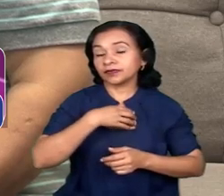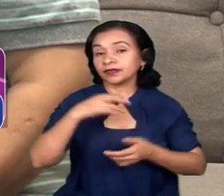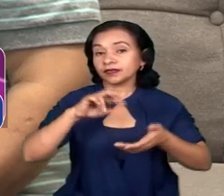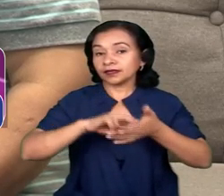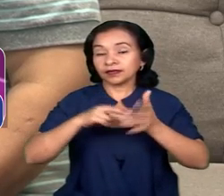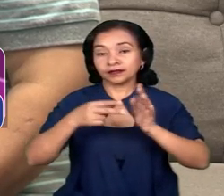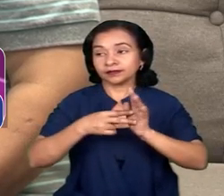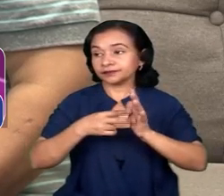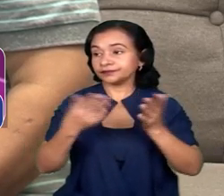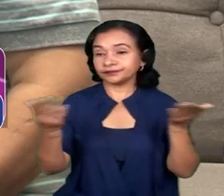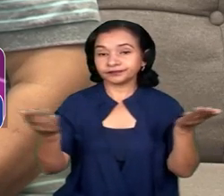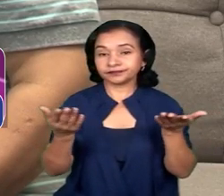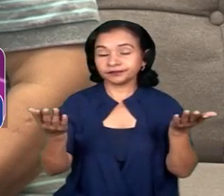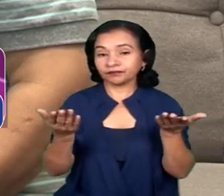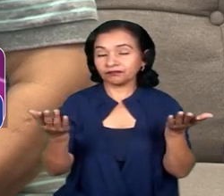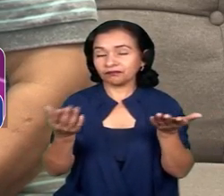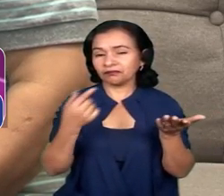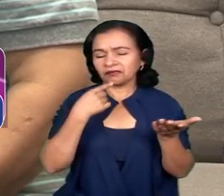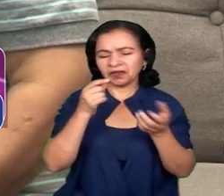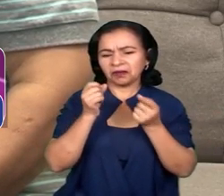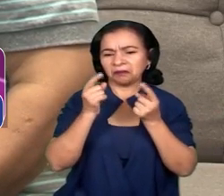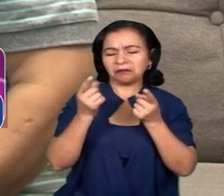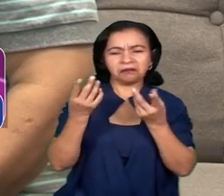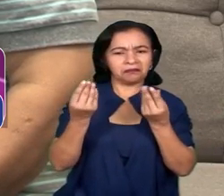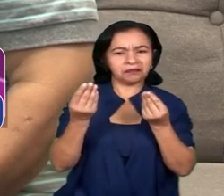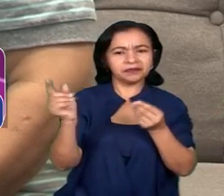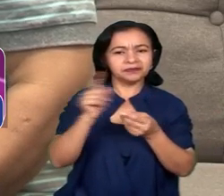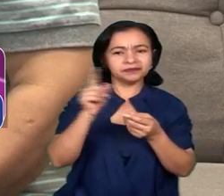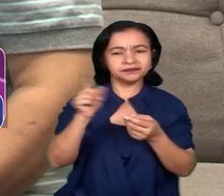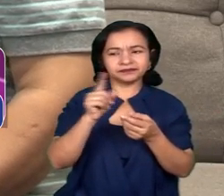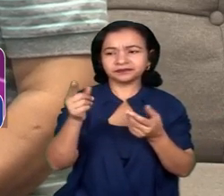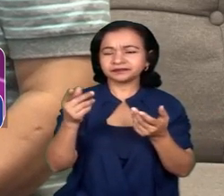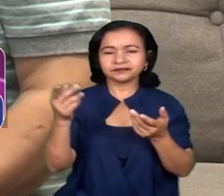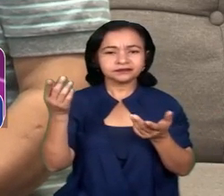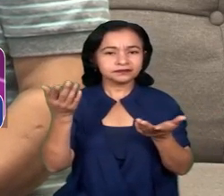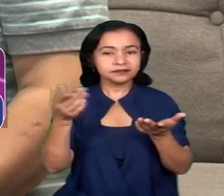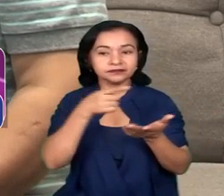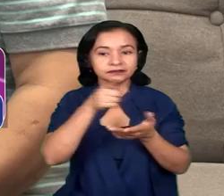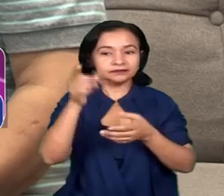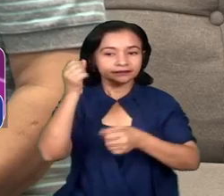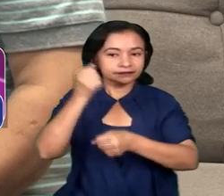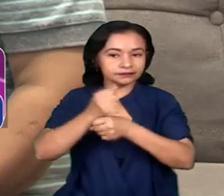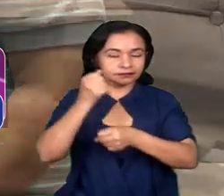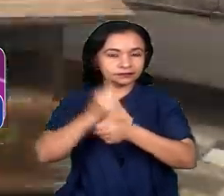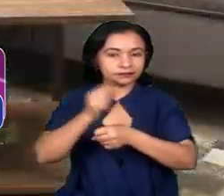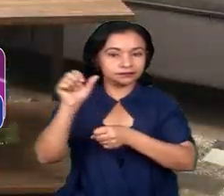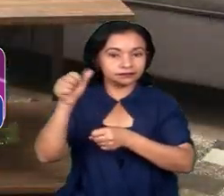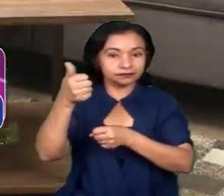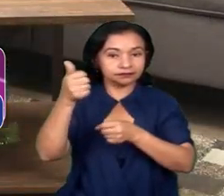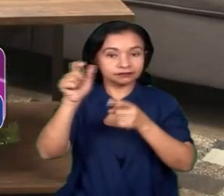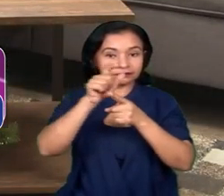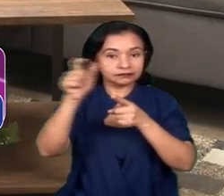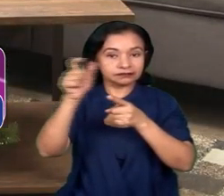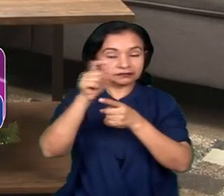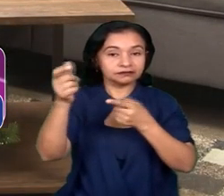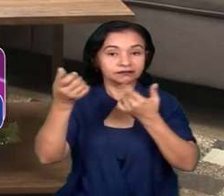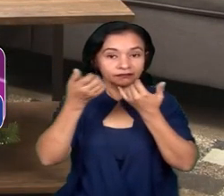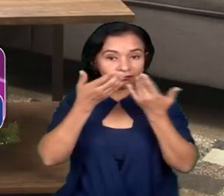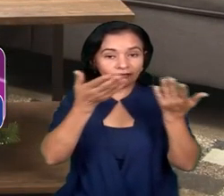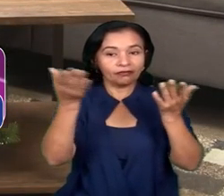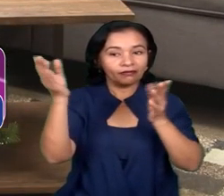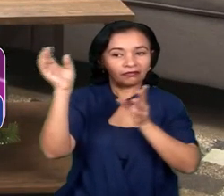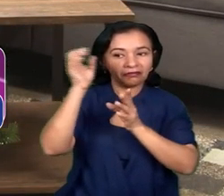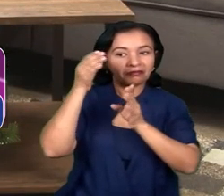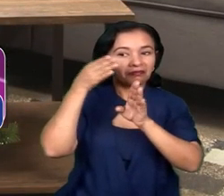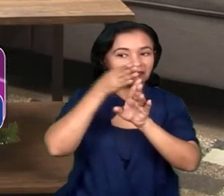sentido no los asustamos ni los ponemos. Yo creo que ese ha sido su trabajo estos 6 meses. Han venido tratando de ignorar,